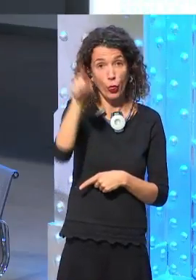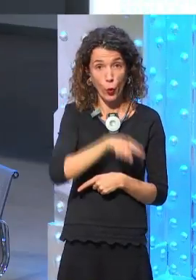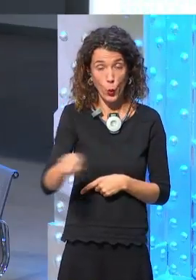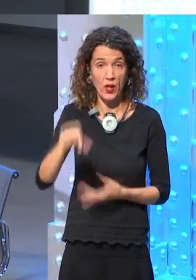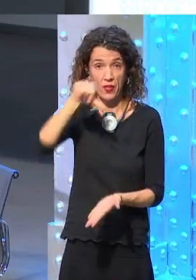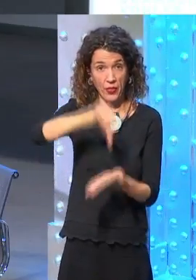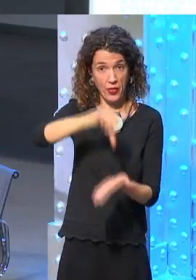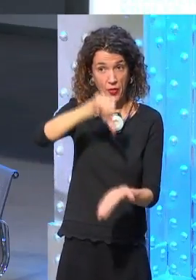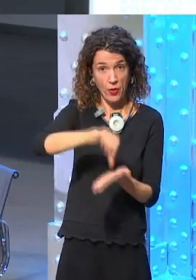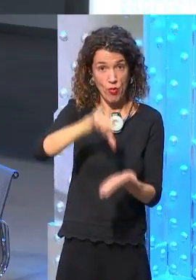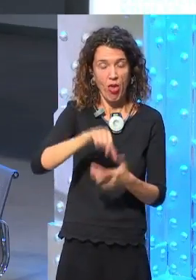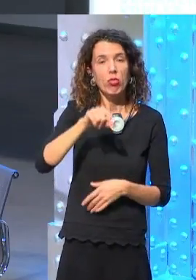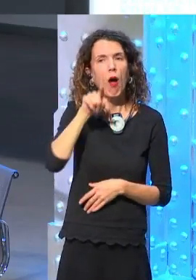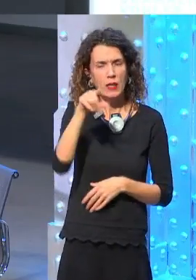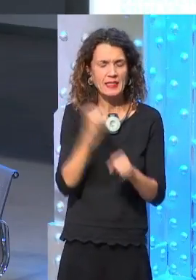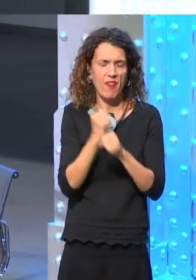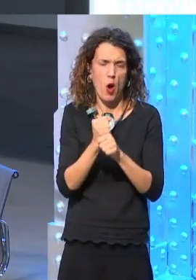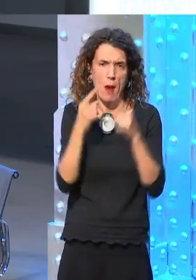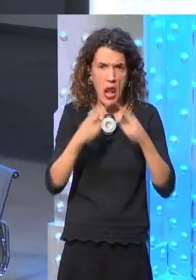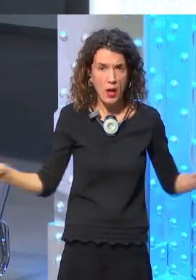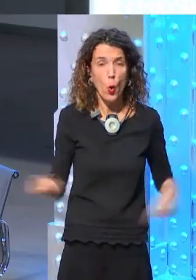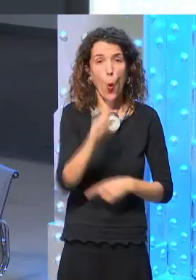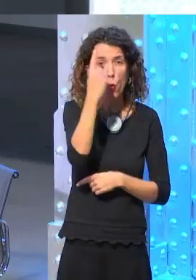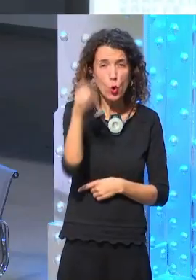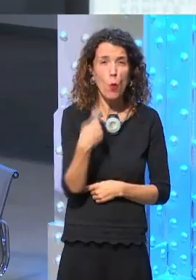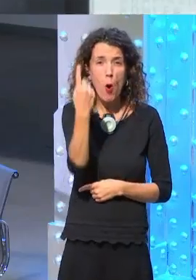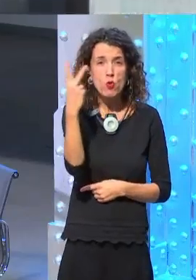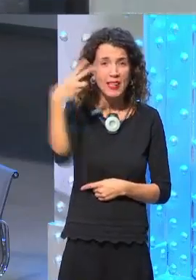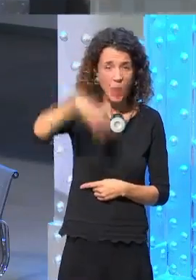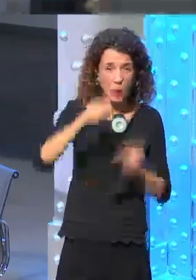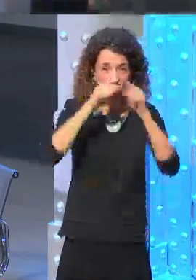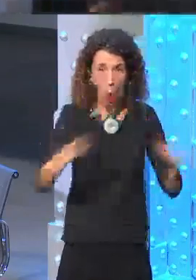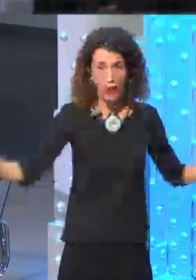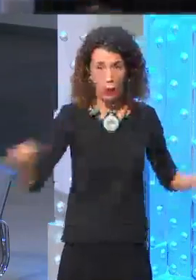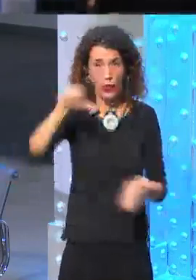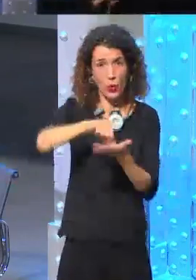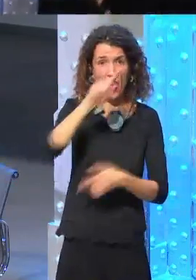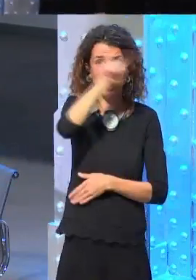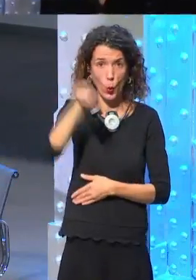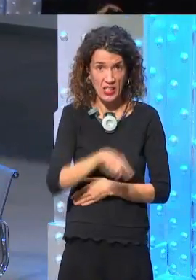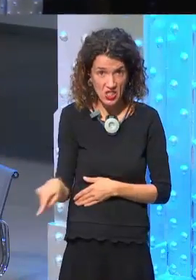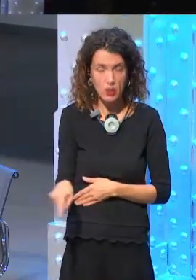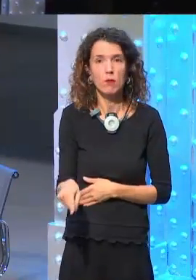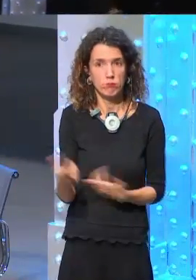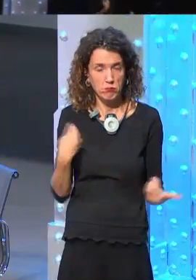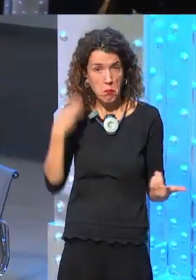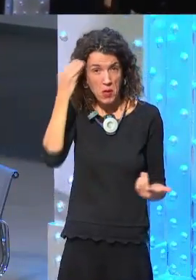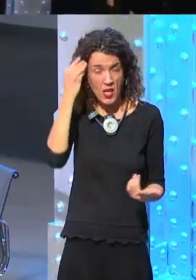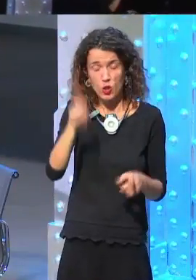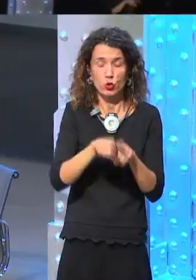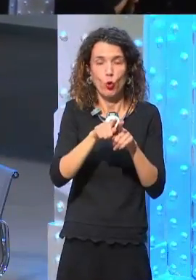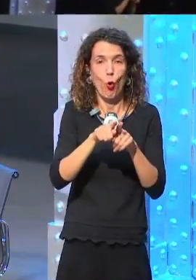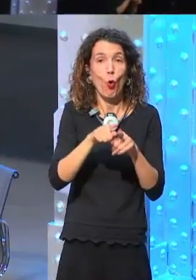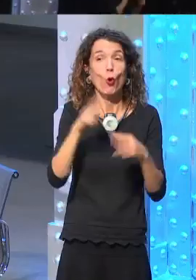principales. Es nuestro trabajo más largo, de 1,1 kilómetros de longitud, y creo que nunca volveremos a construir algo tan